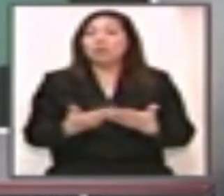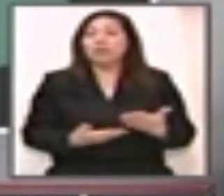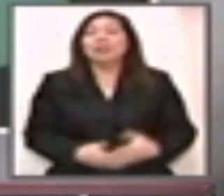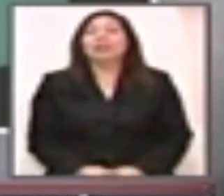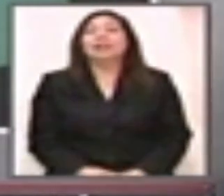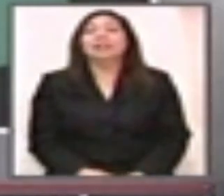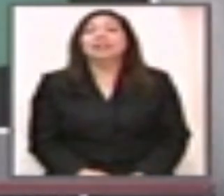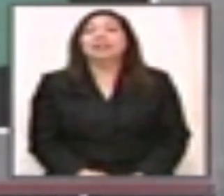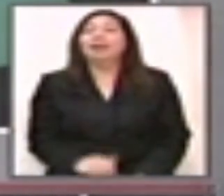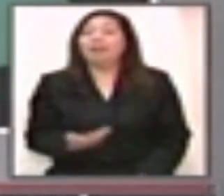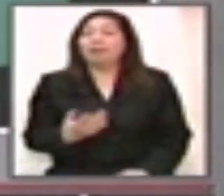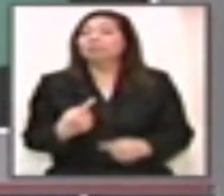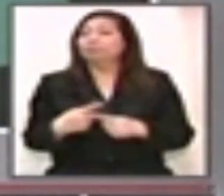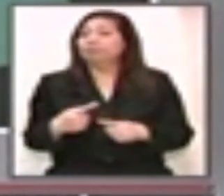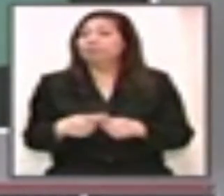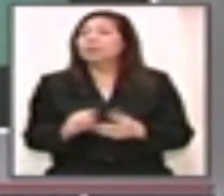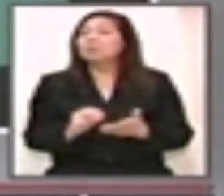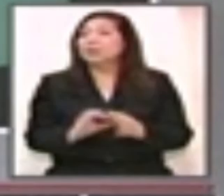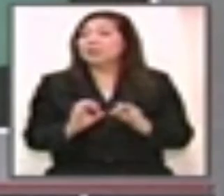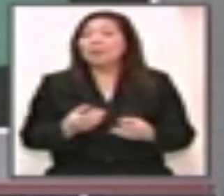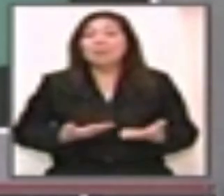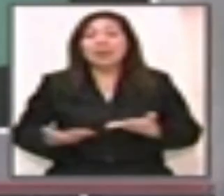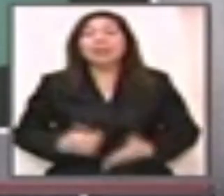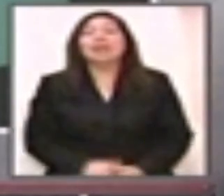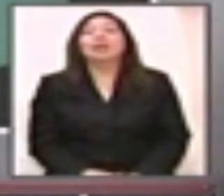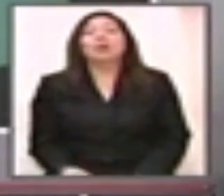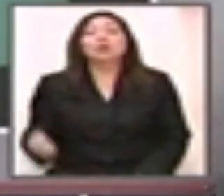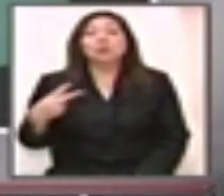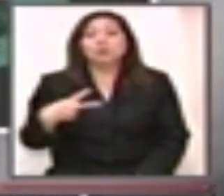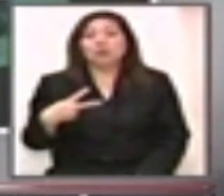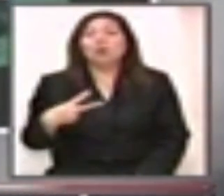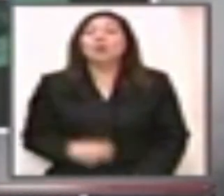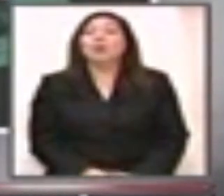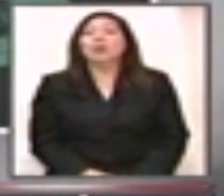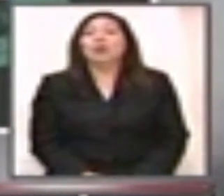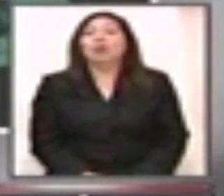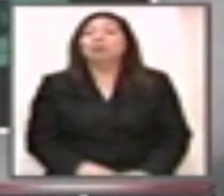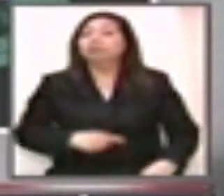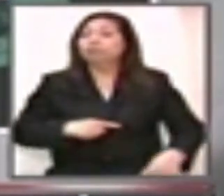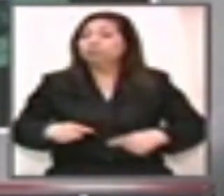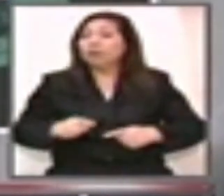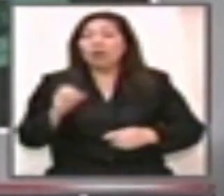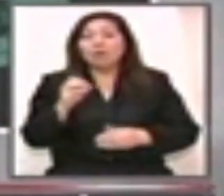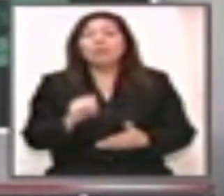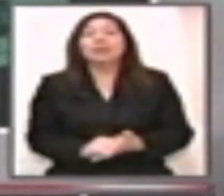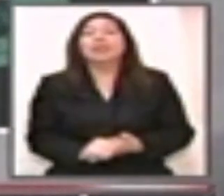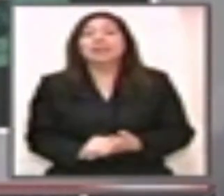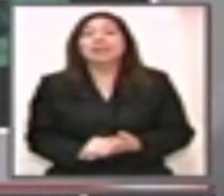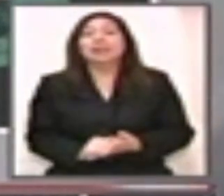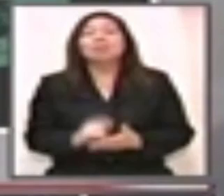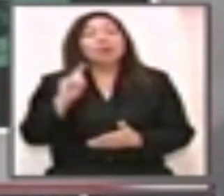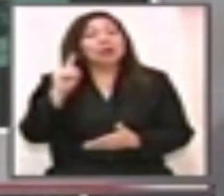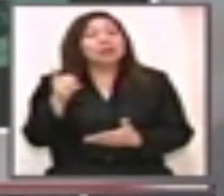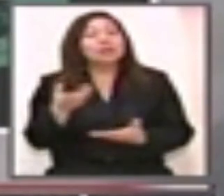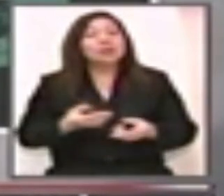como decíamos, hay que diversificar el riesgo, los mercados. En segundo lugar, hay que diversificar la oferta. Hemos